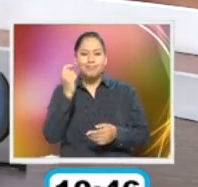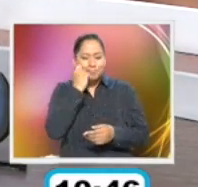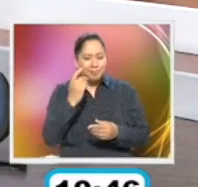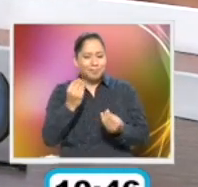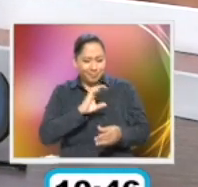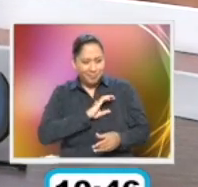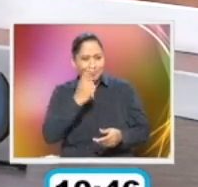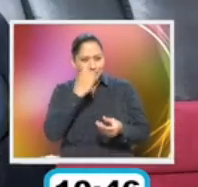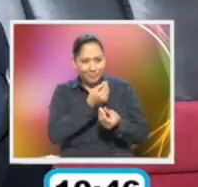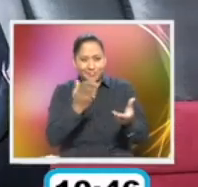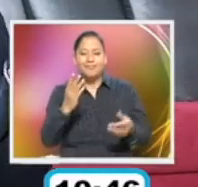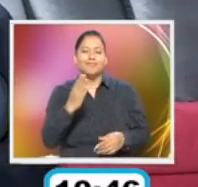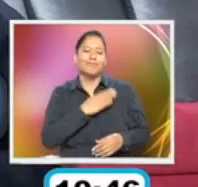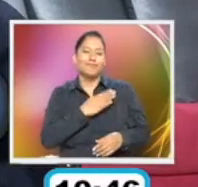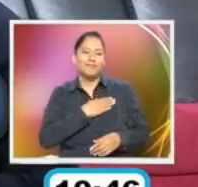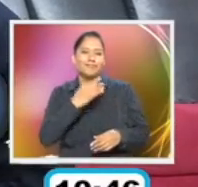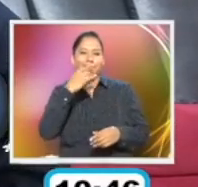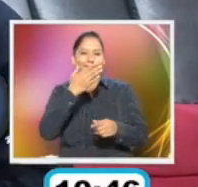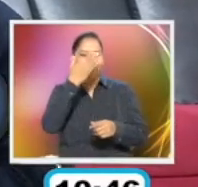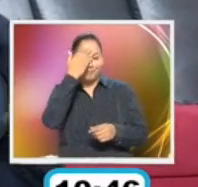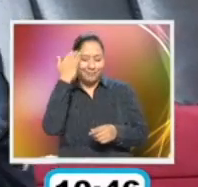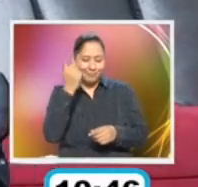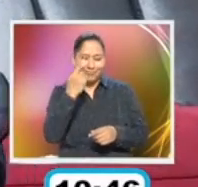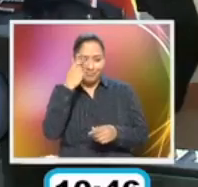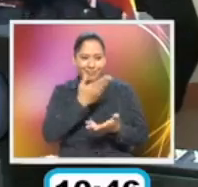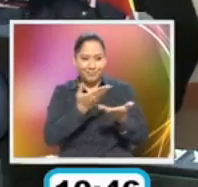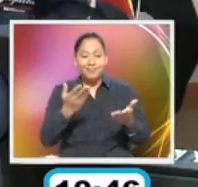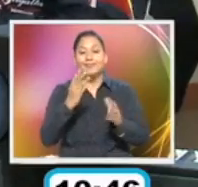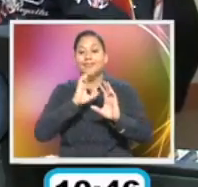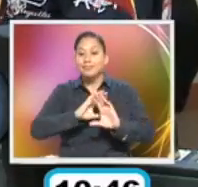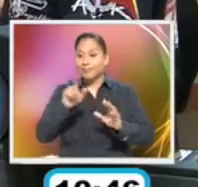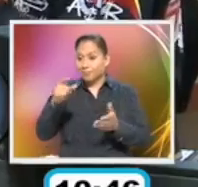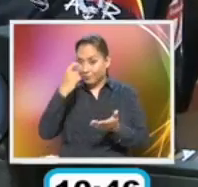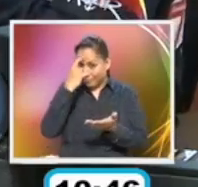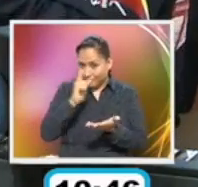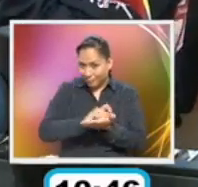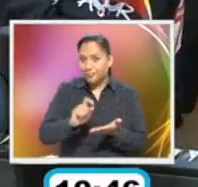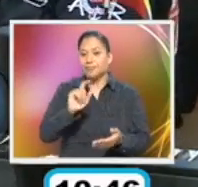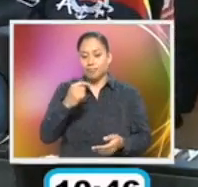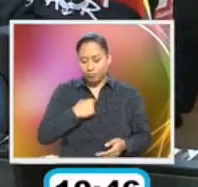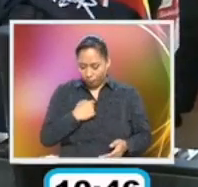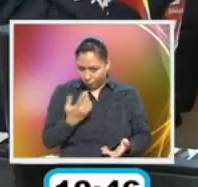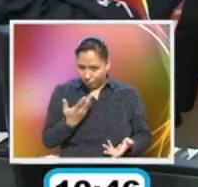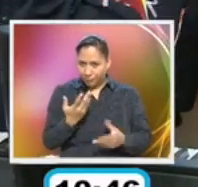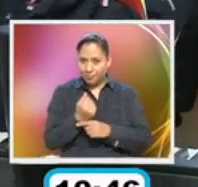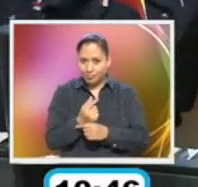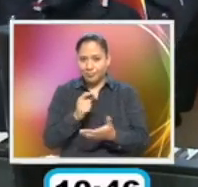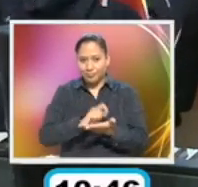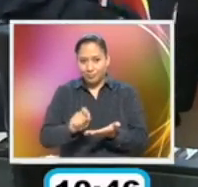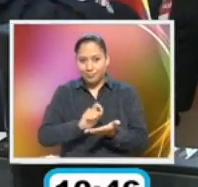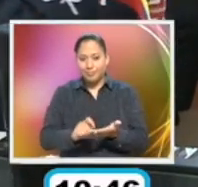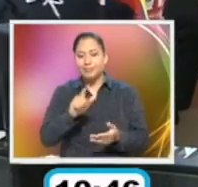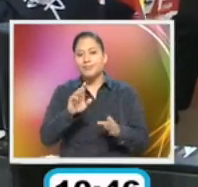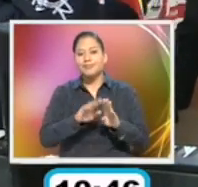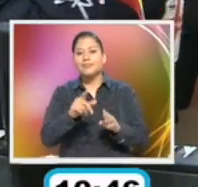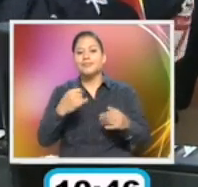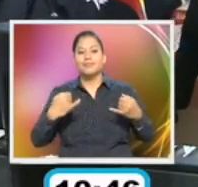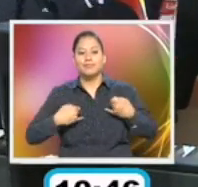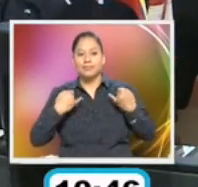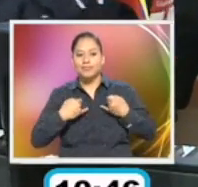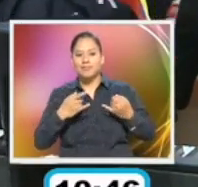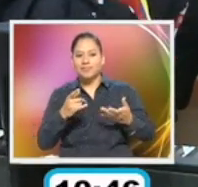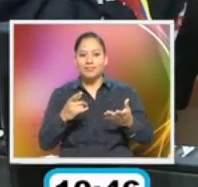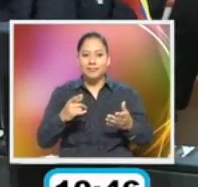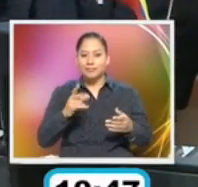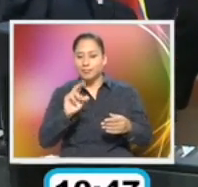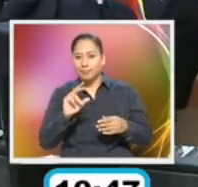Muy indefenso. Sí. Oye, por favor, y aparte son canciones que hicieron ustedes. Yo mismo. Eso te le decían los adolescentes, ¿Baloa sin